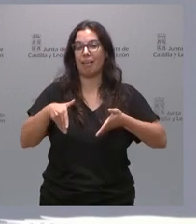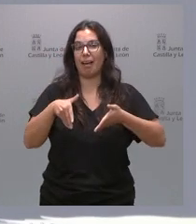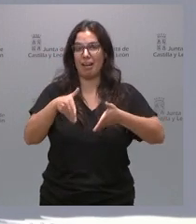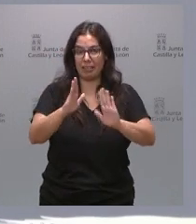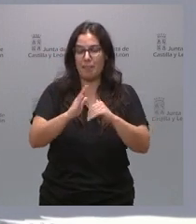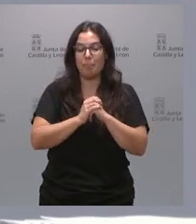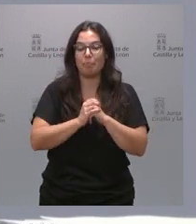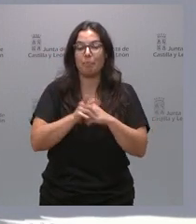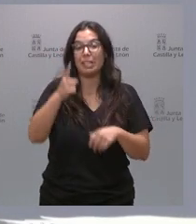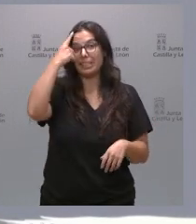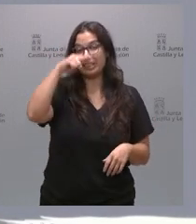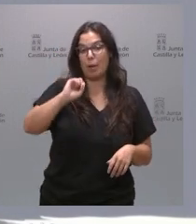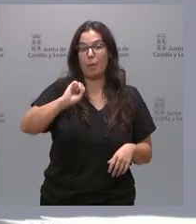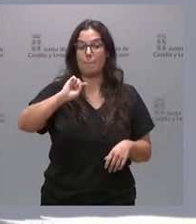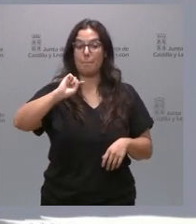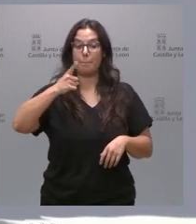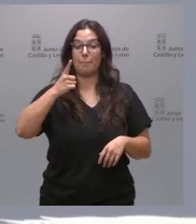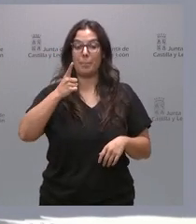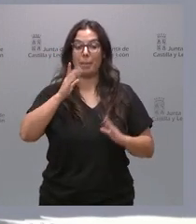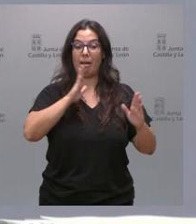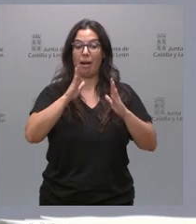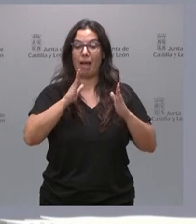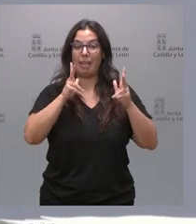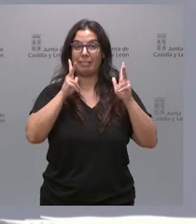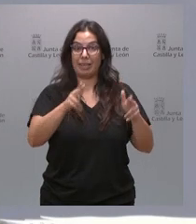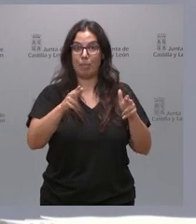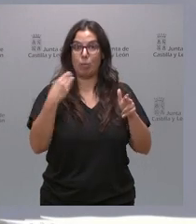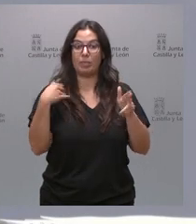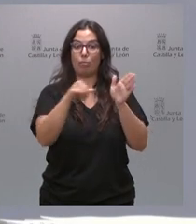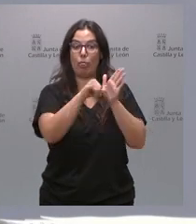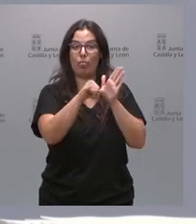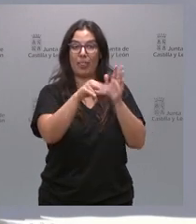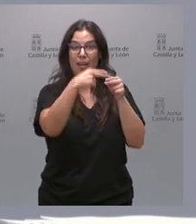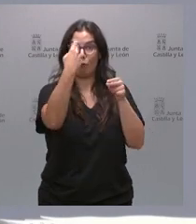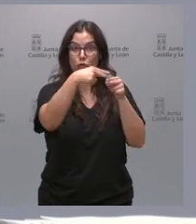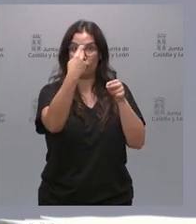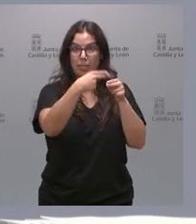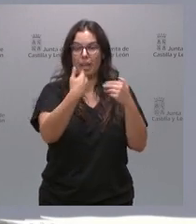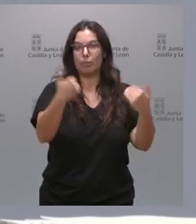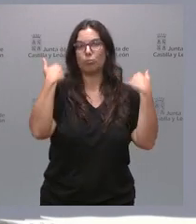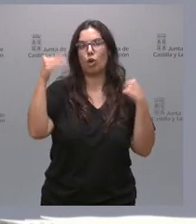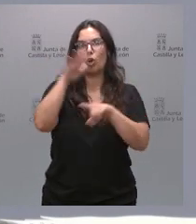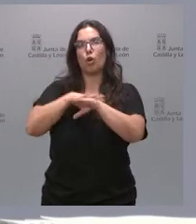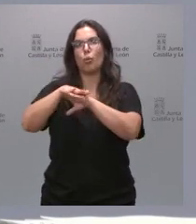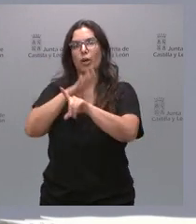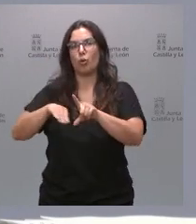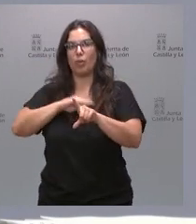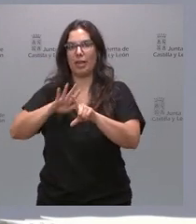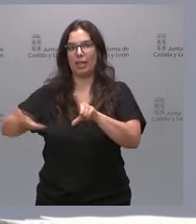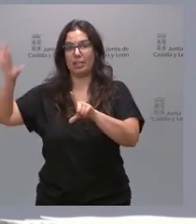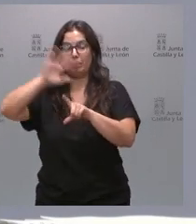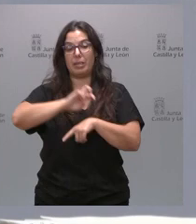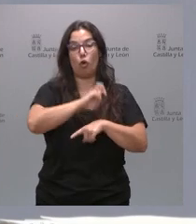primera parte de ese tramo lo que más conecta con la frontera es competencia nacional y luego hay una parte de la conexión que es competencia de ámbito